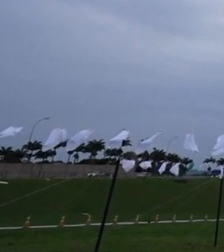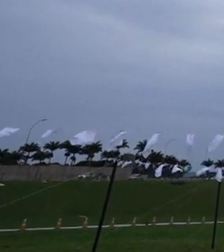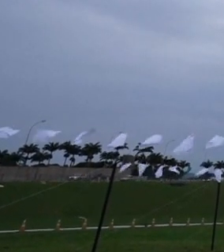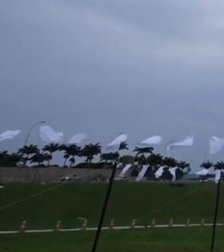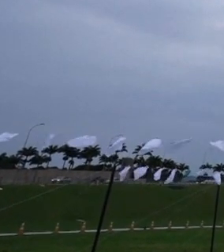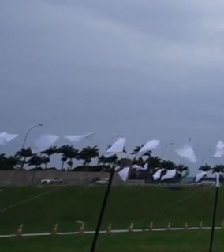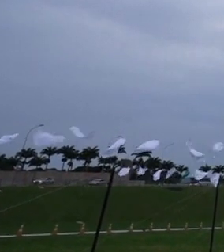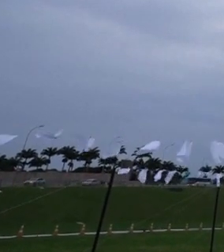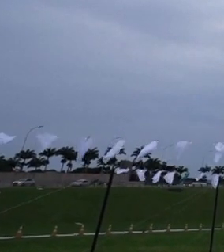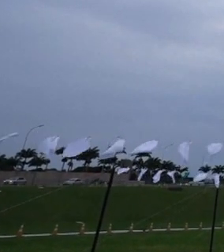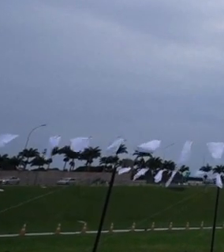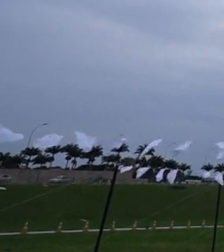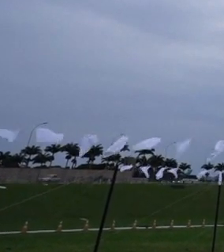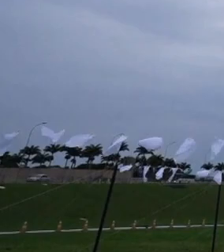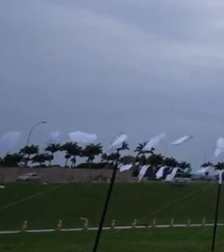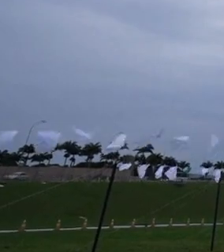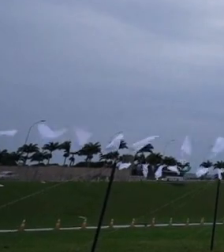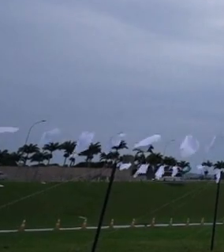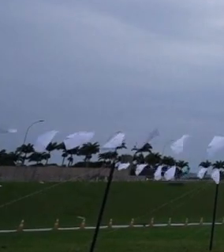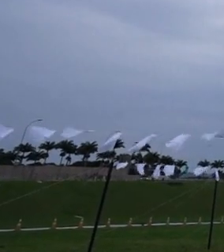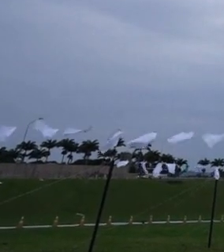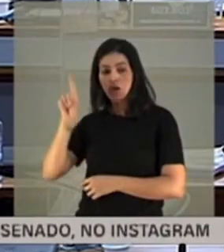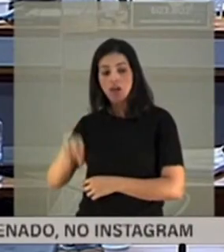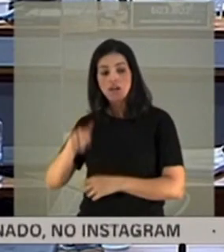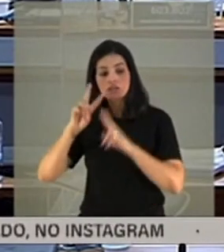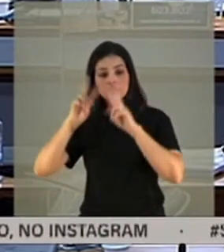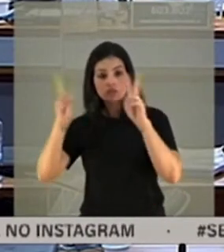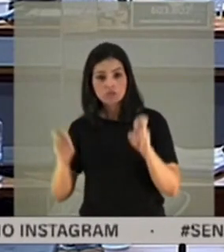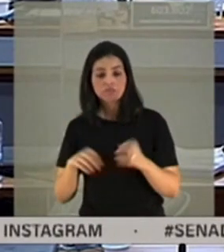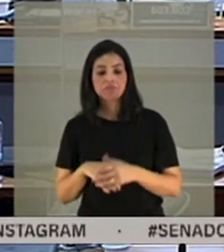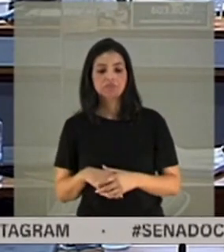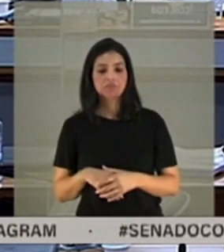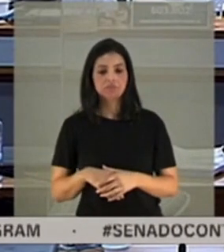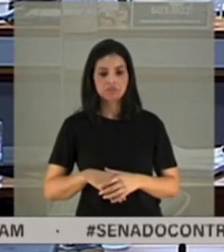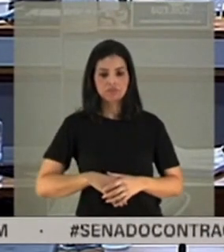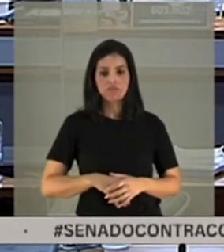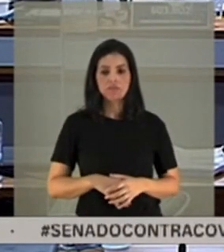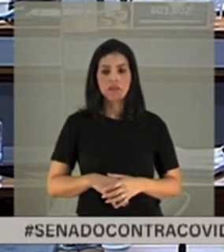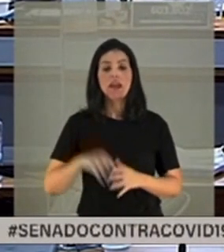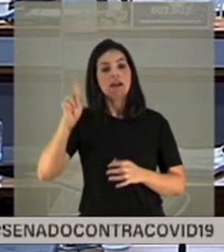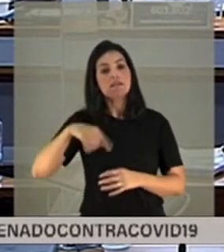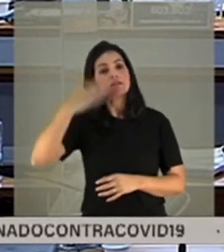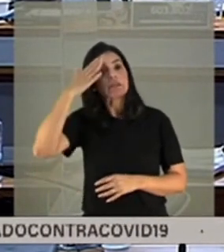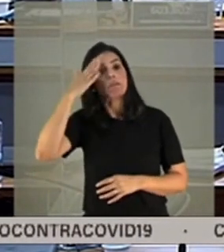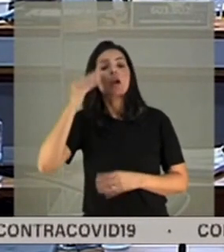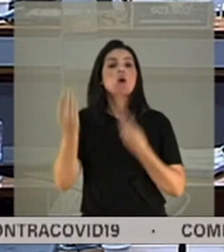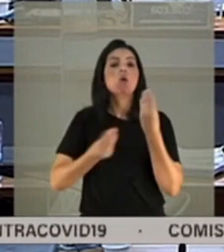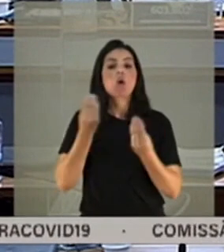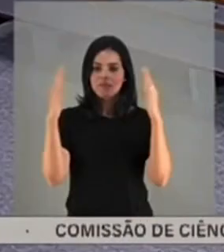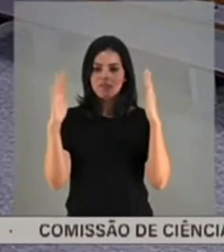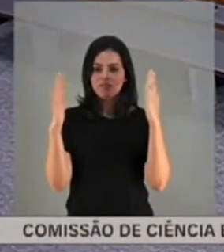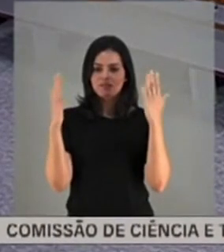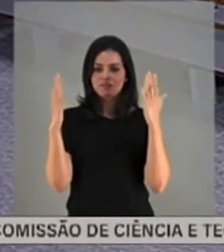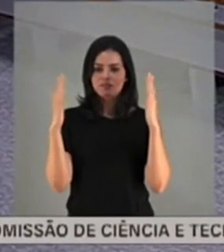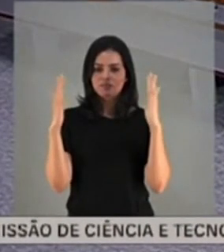El informe de la Comisión de Investigación Parlamentaria no es vinculante. Sin embargo, si es aprobado el próximo martes por el Senado, se enviará a la